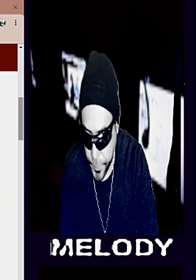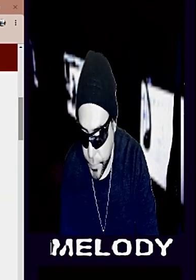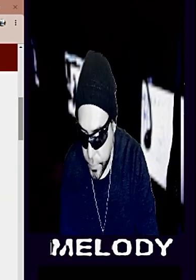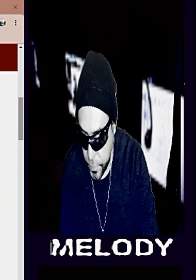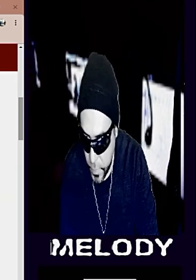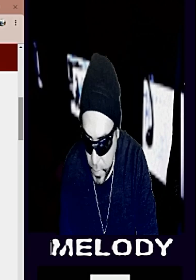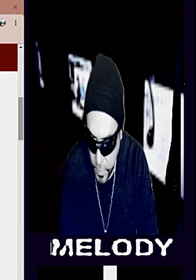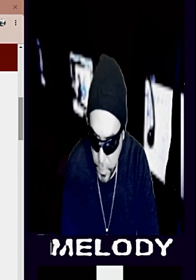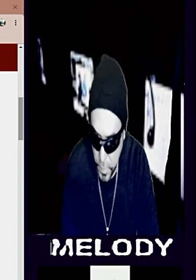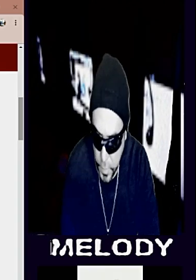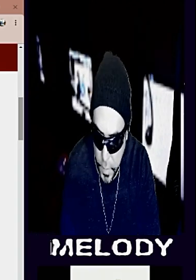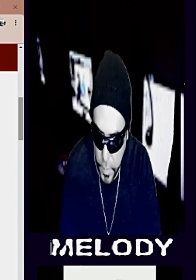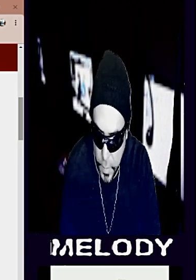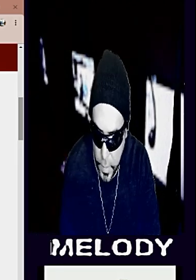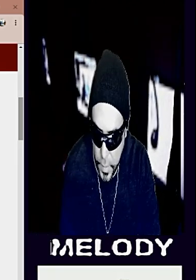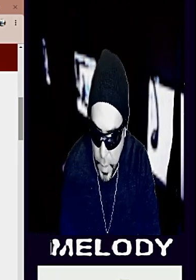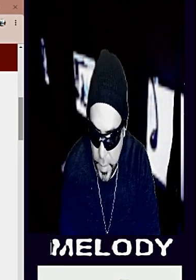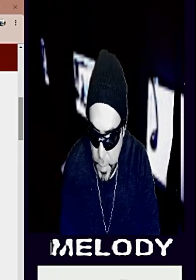viernes.